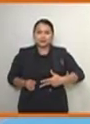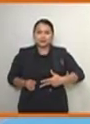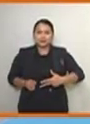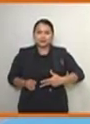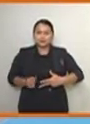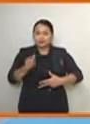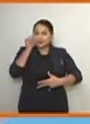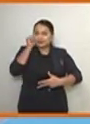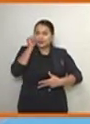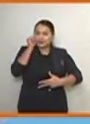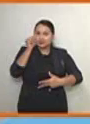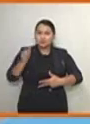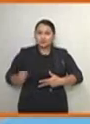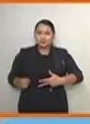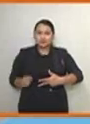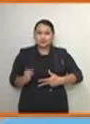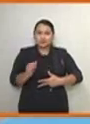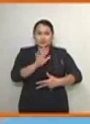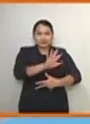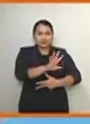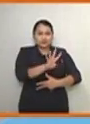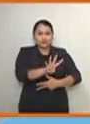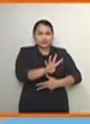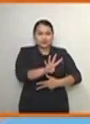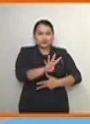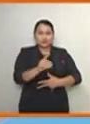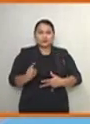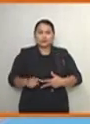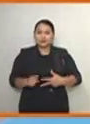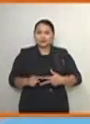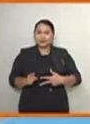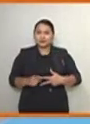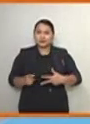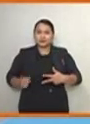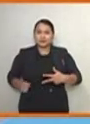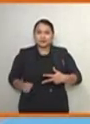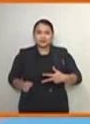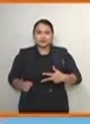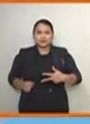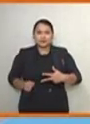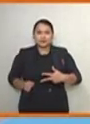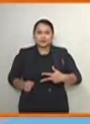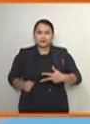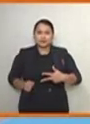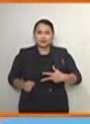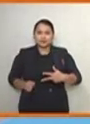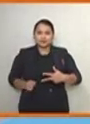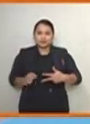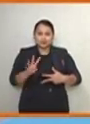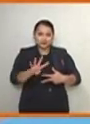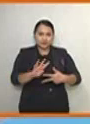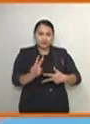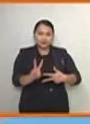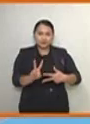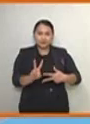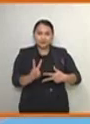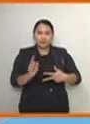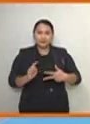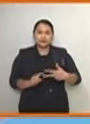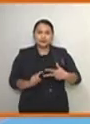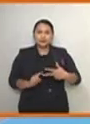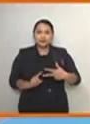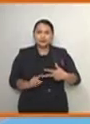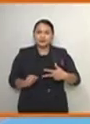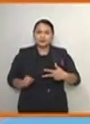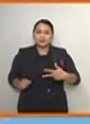atentos y este es el 54 segundo número 42 tercer y definitivo